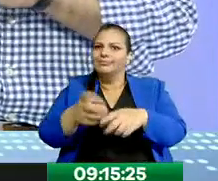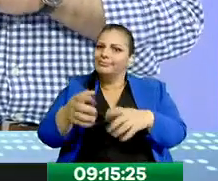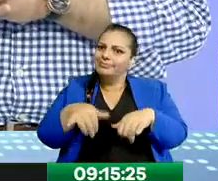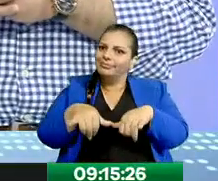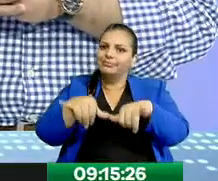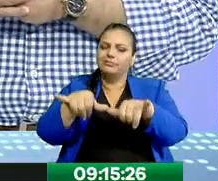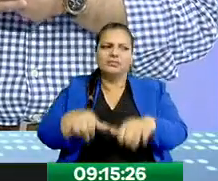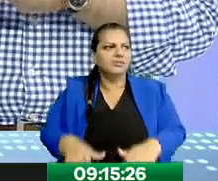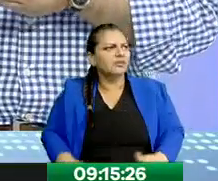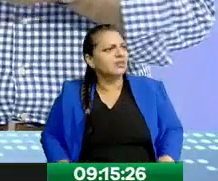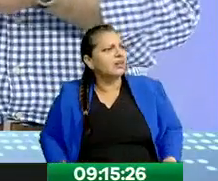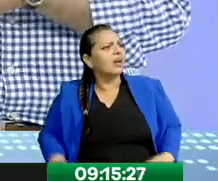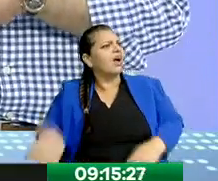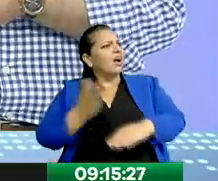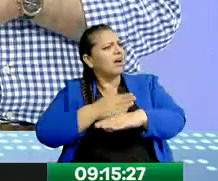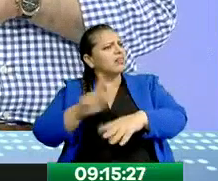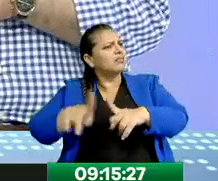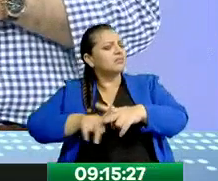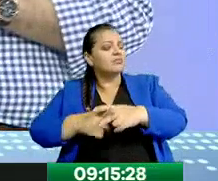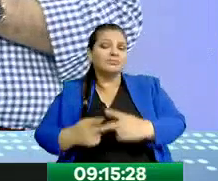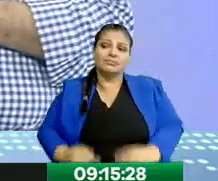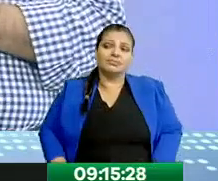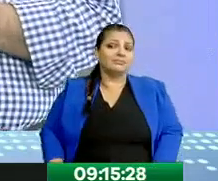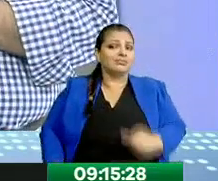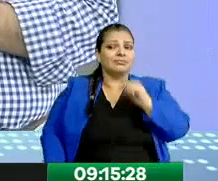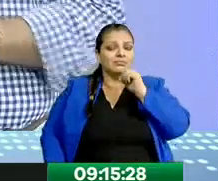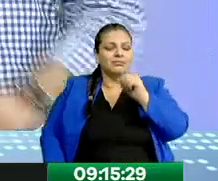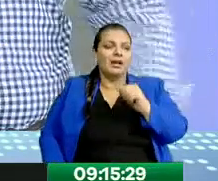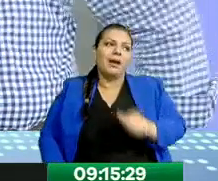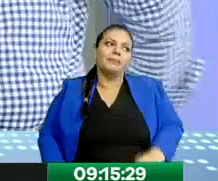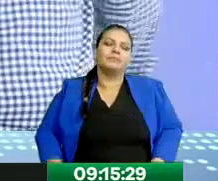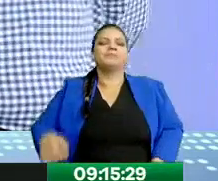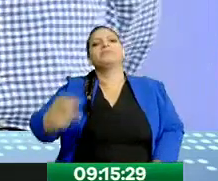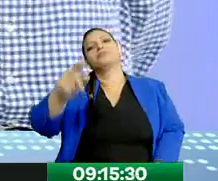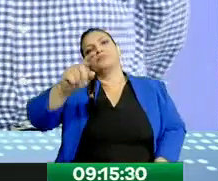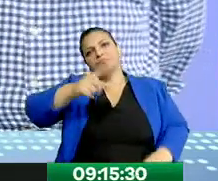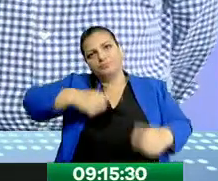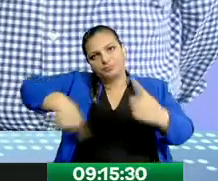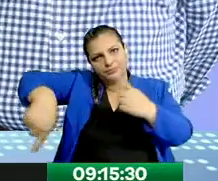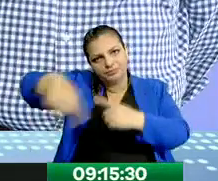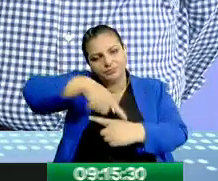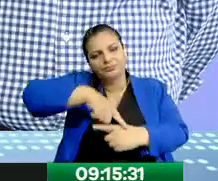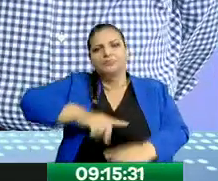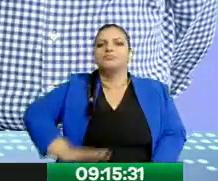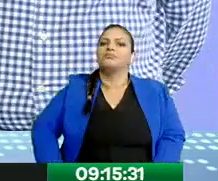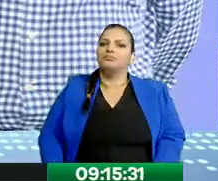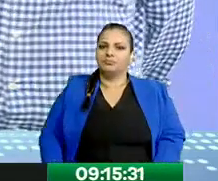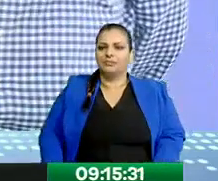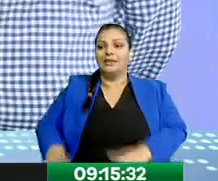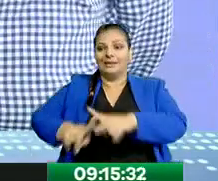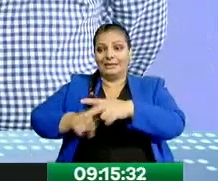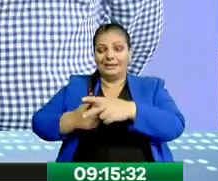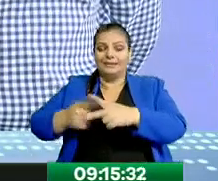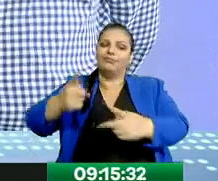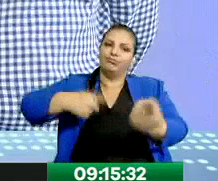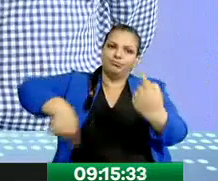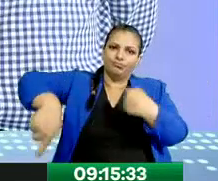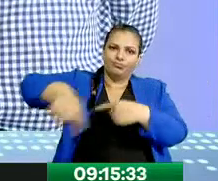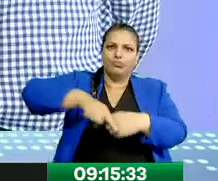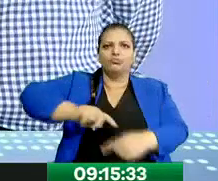instancia para que pueda el vehículo aprobar la revisión técnica vehicular. Si no pasa la cuarta instancia, ¿qué sucede con ese vehículo?